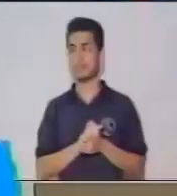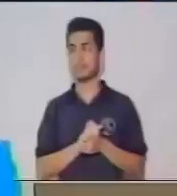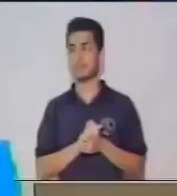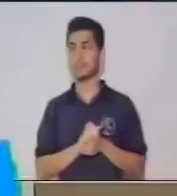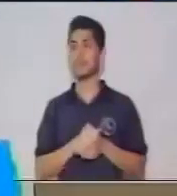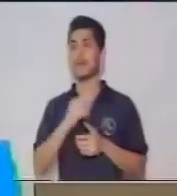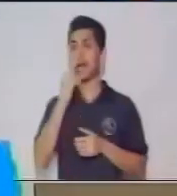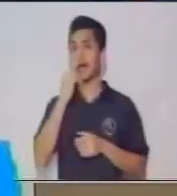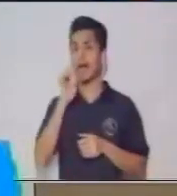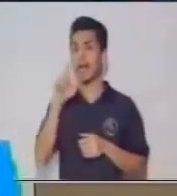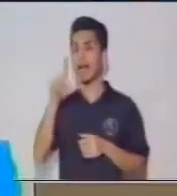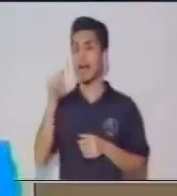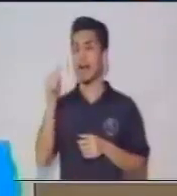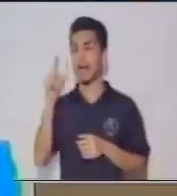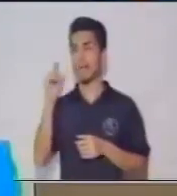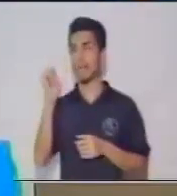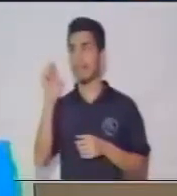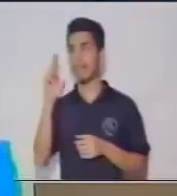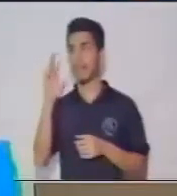heladero,